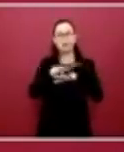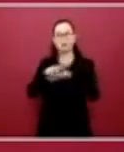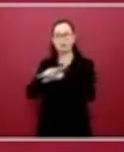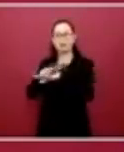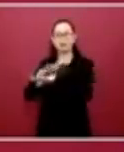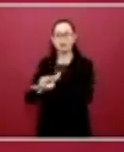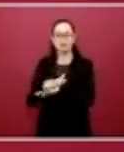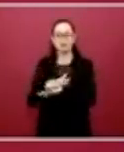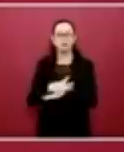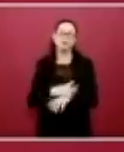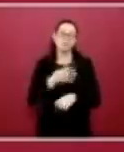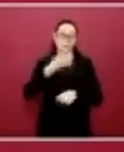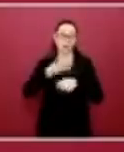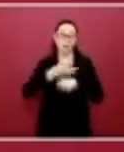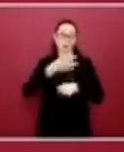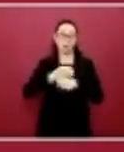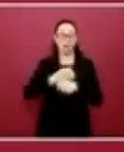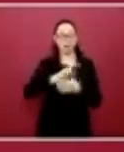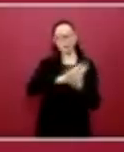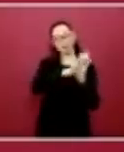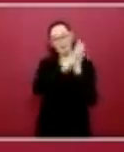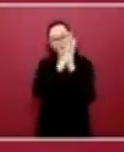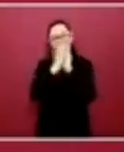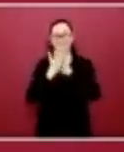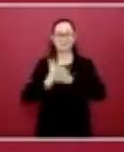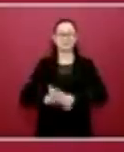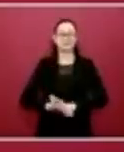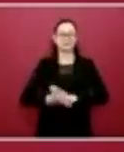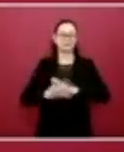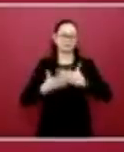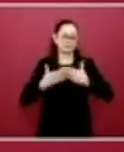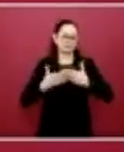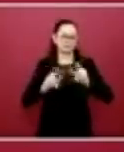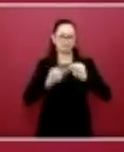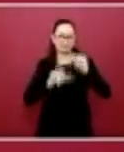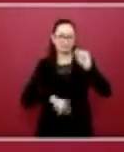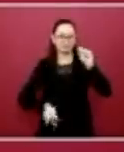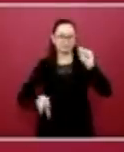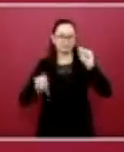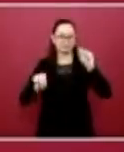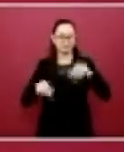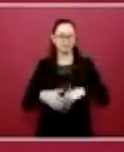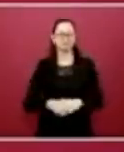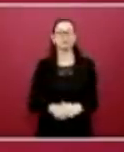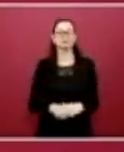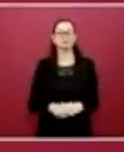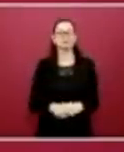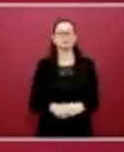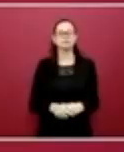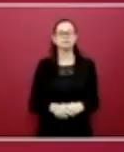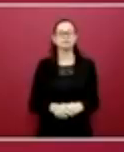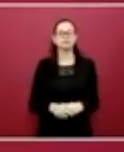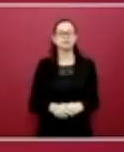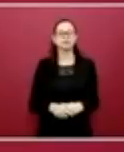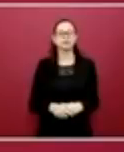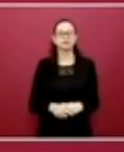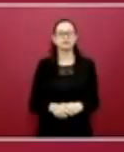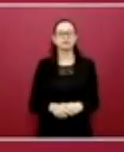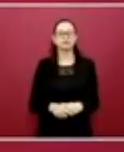cabo, la cuarta transformación de la vida pública. Hemos hablado de